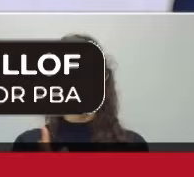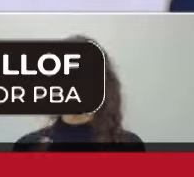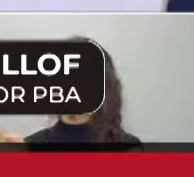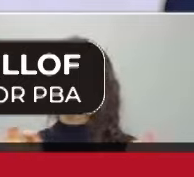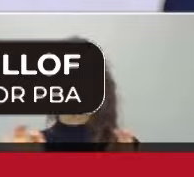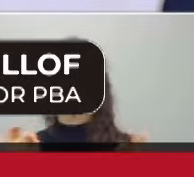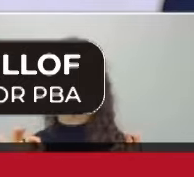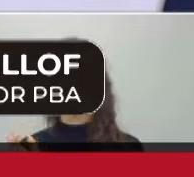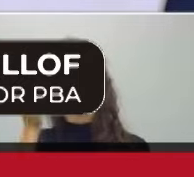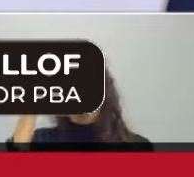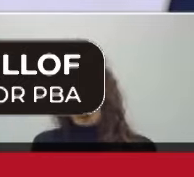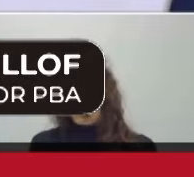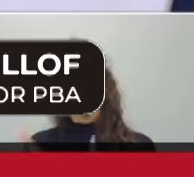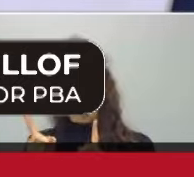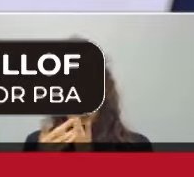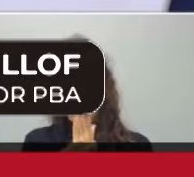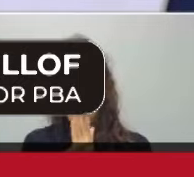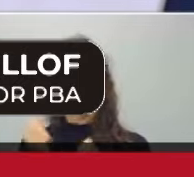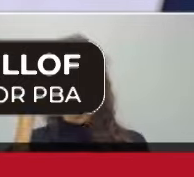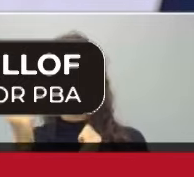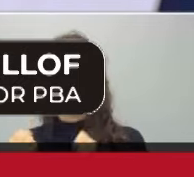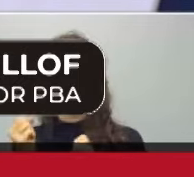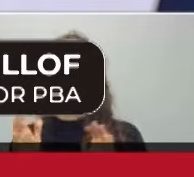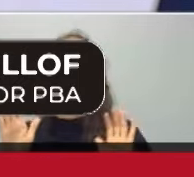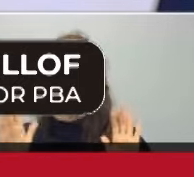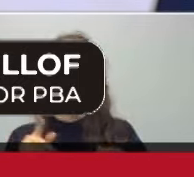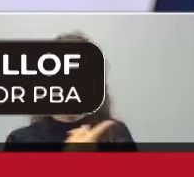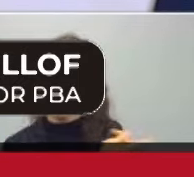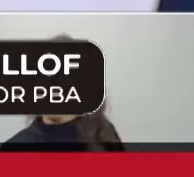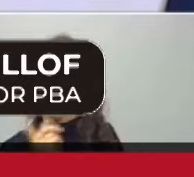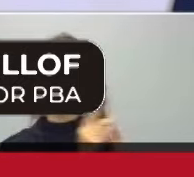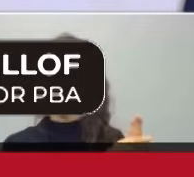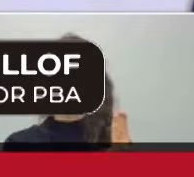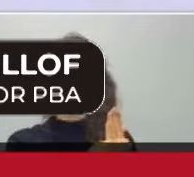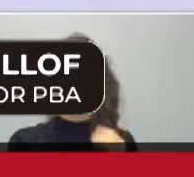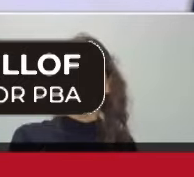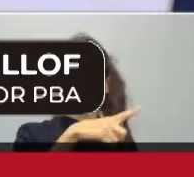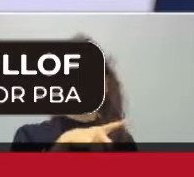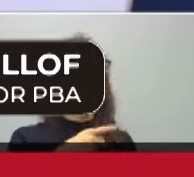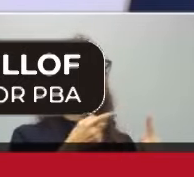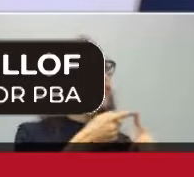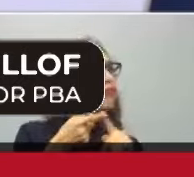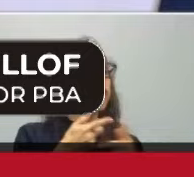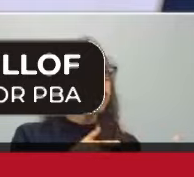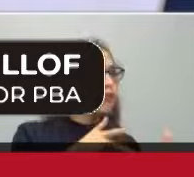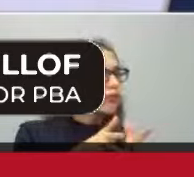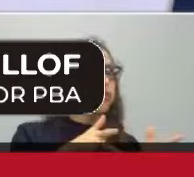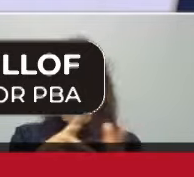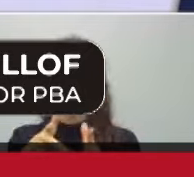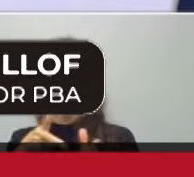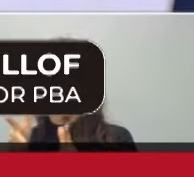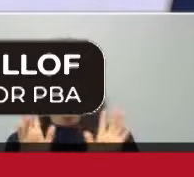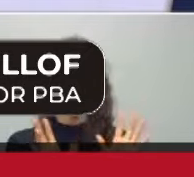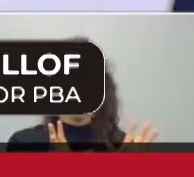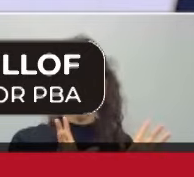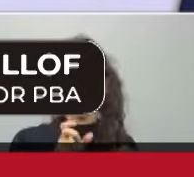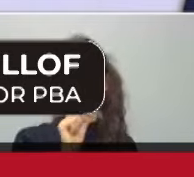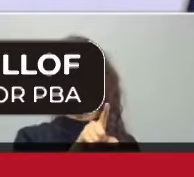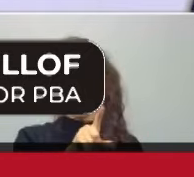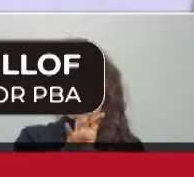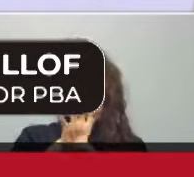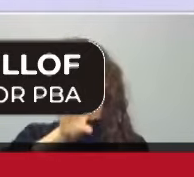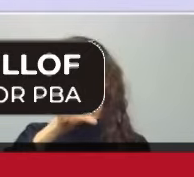ministro de Economía el que, según los restantes ministros con los que se tiene en diálogo en cada una de las carteras del gobierno de la